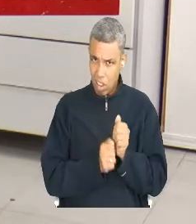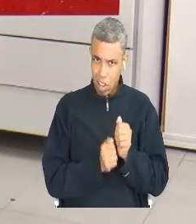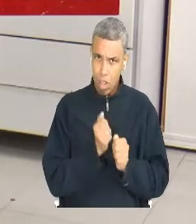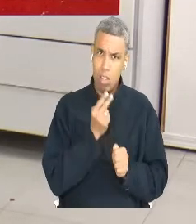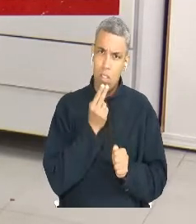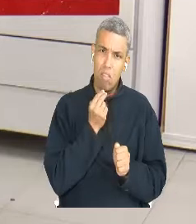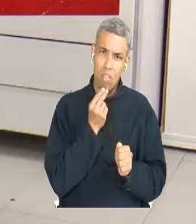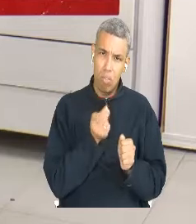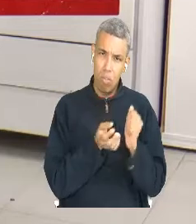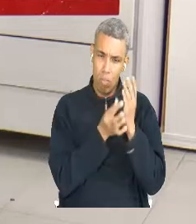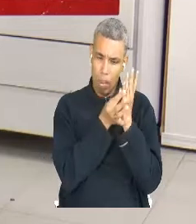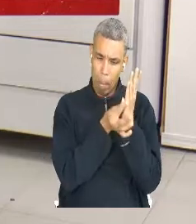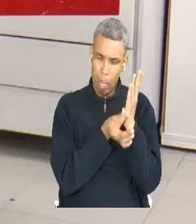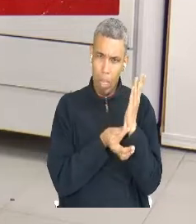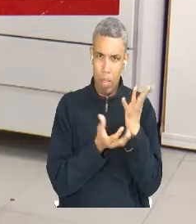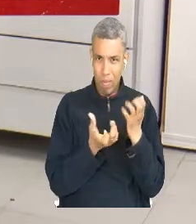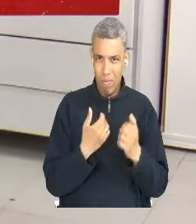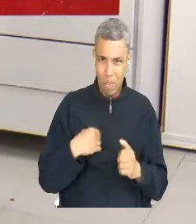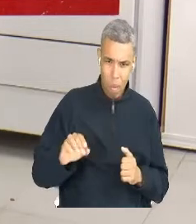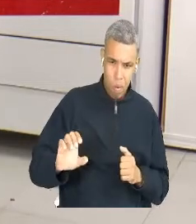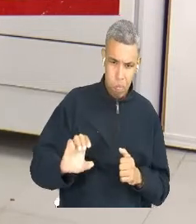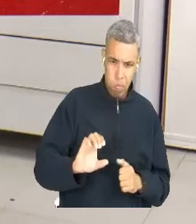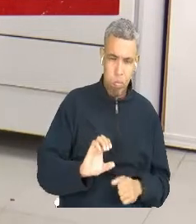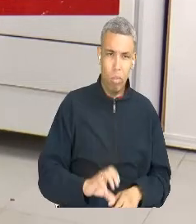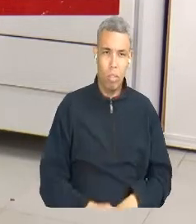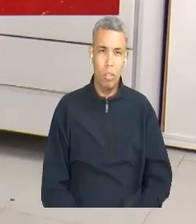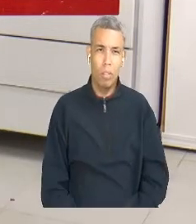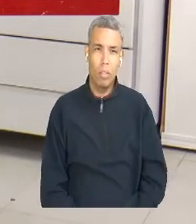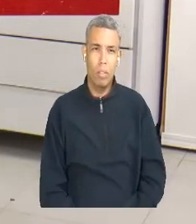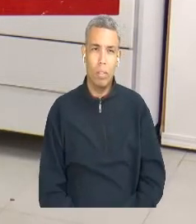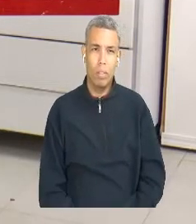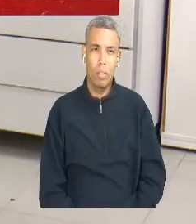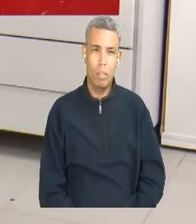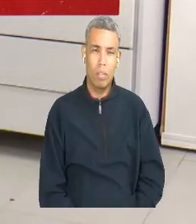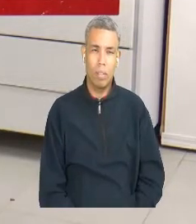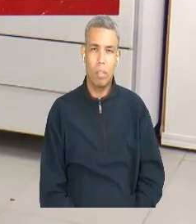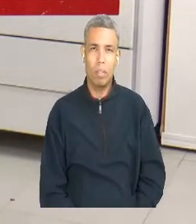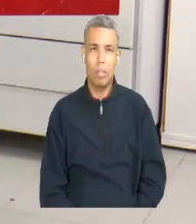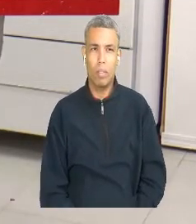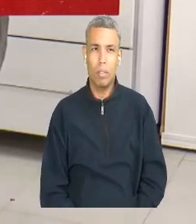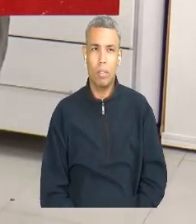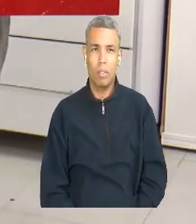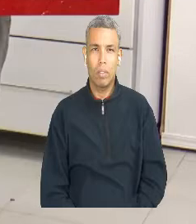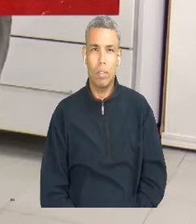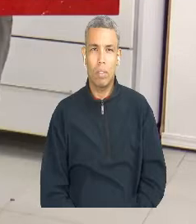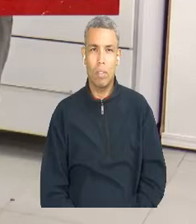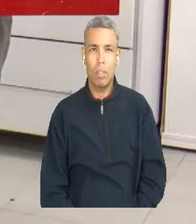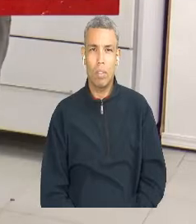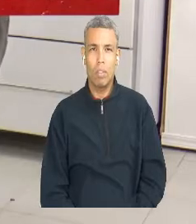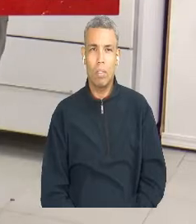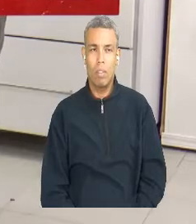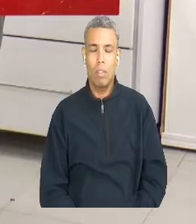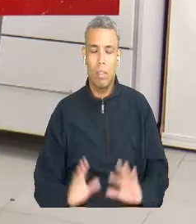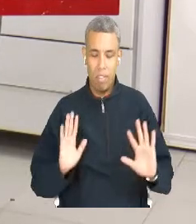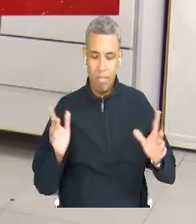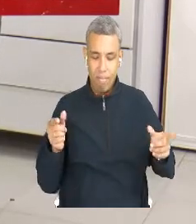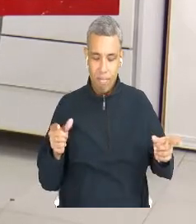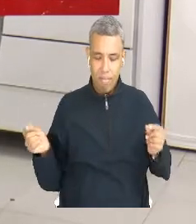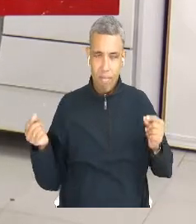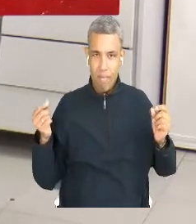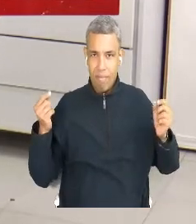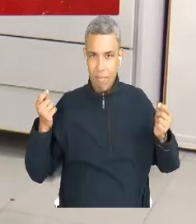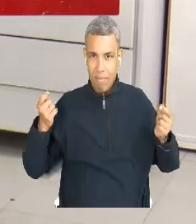Para que se vea, para echarle así y poder terminar de darle más forma a mi ensamble, que ya va cogiendo formita por aquí, por